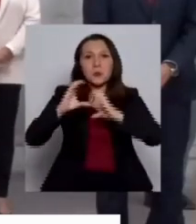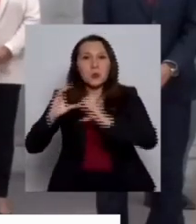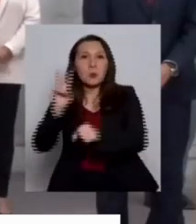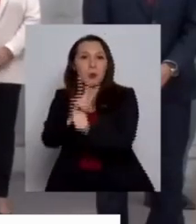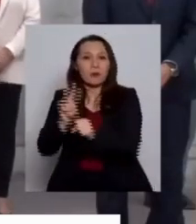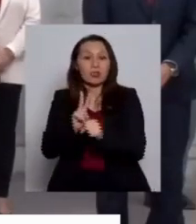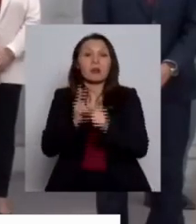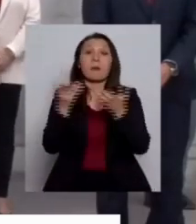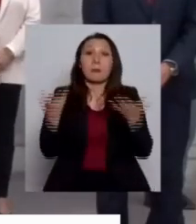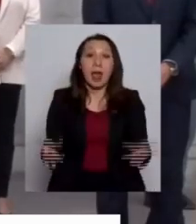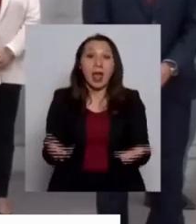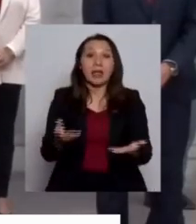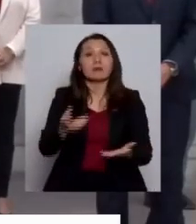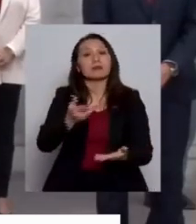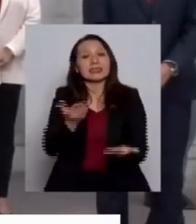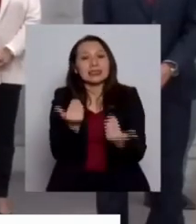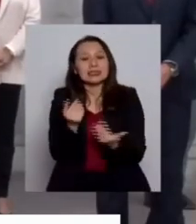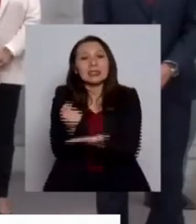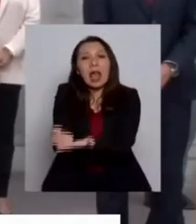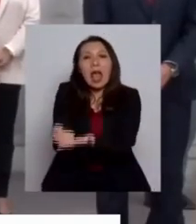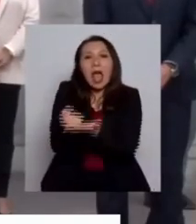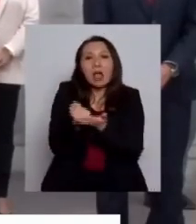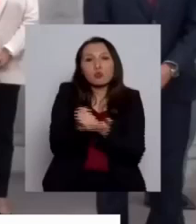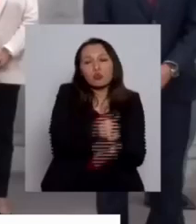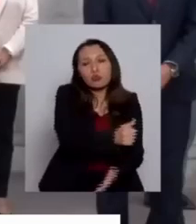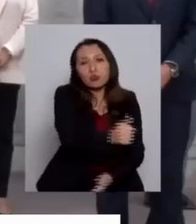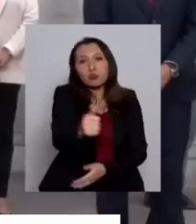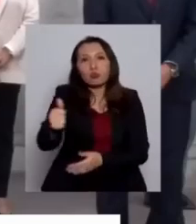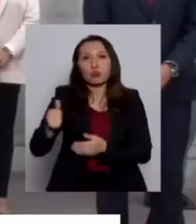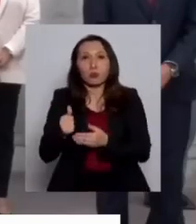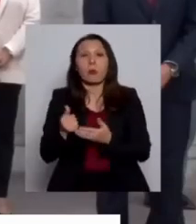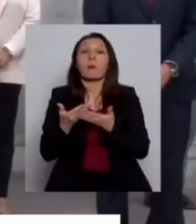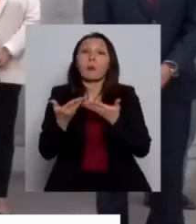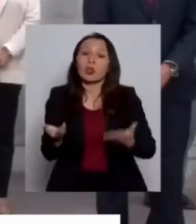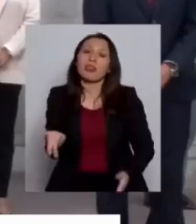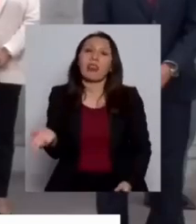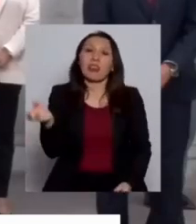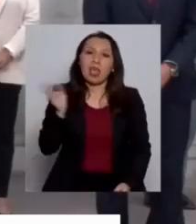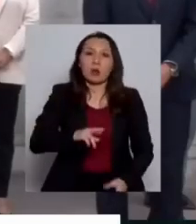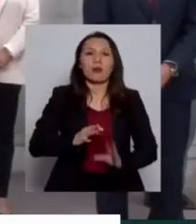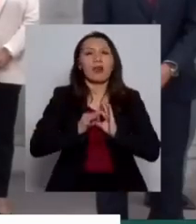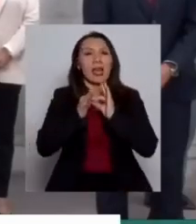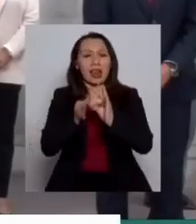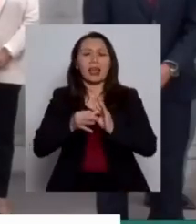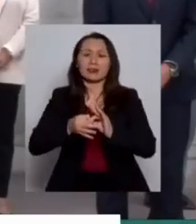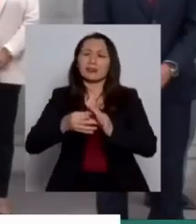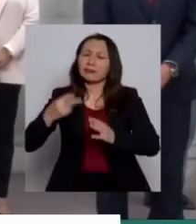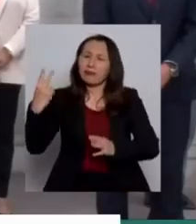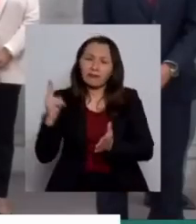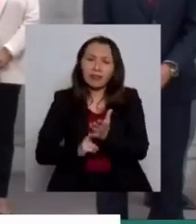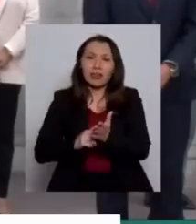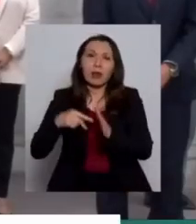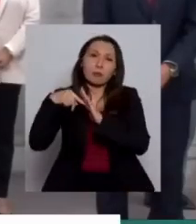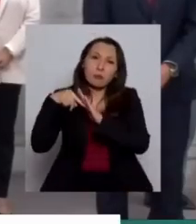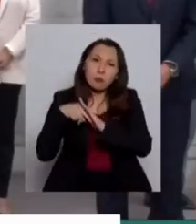esperado? Decir, bueno, en realidad entendí lo que quería la ciudadanía, porque deben